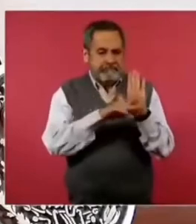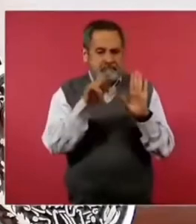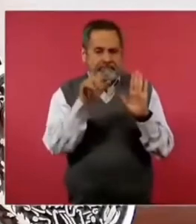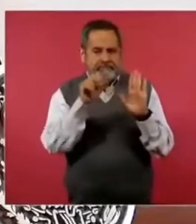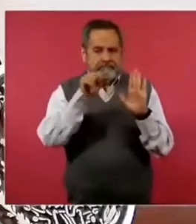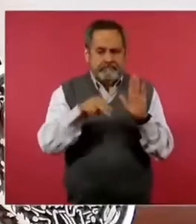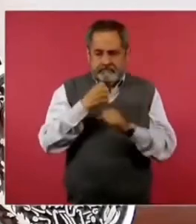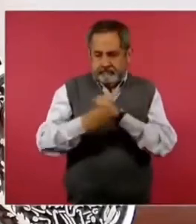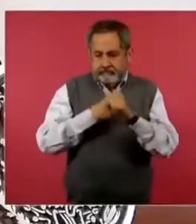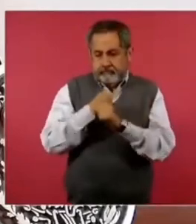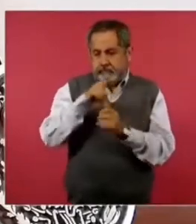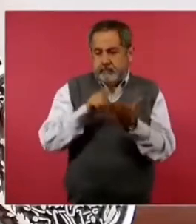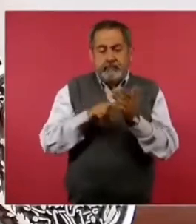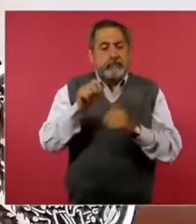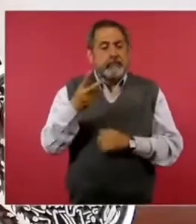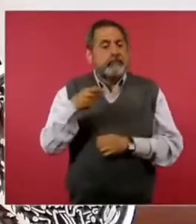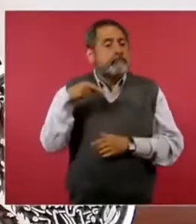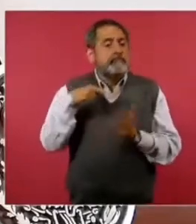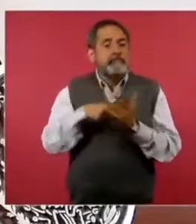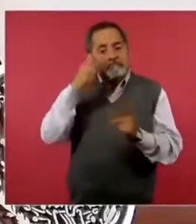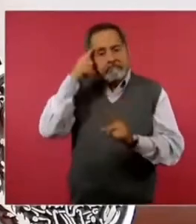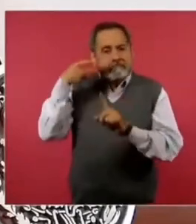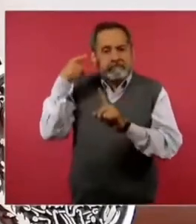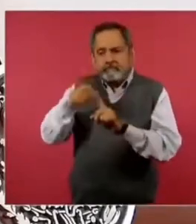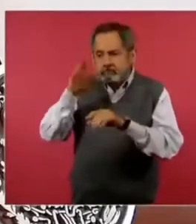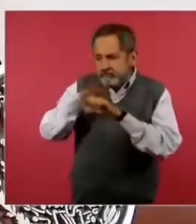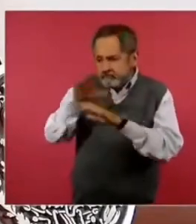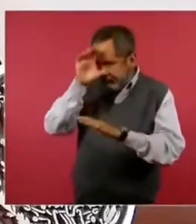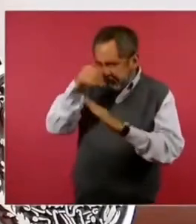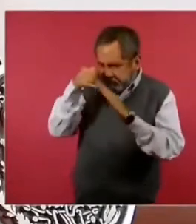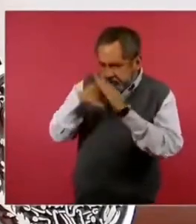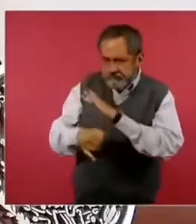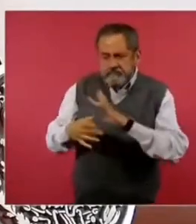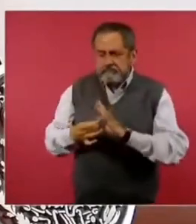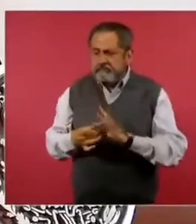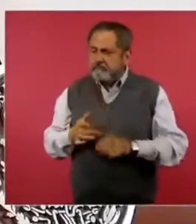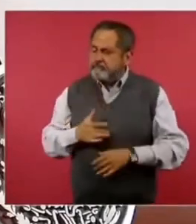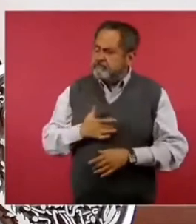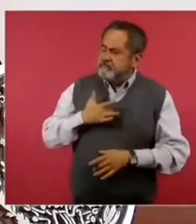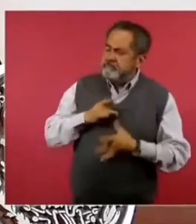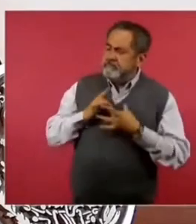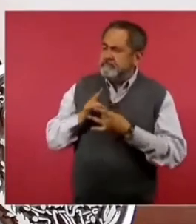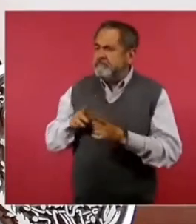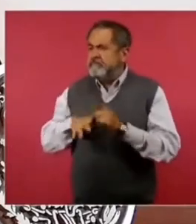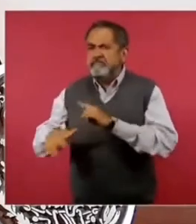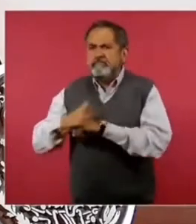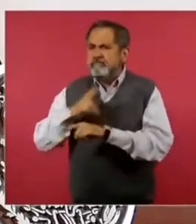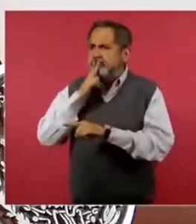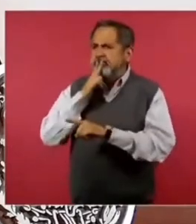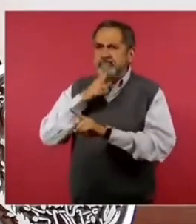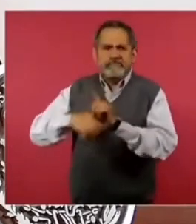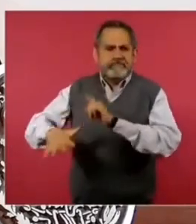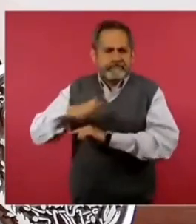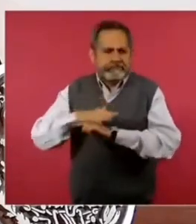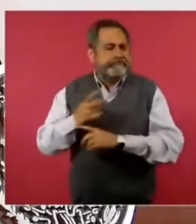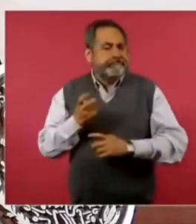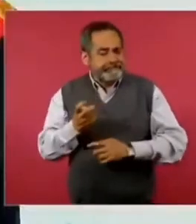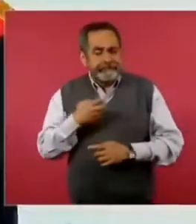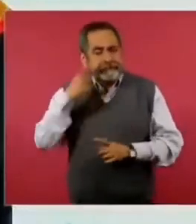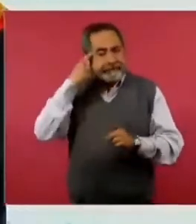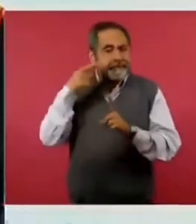eje fundamental impulsar una educación científica y humanista, que tiene una tarea importante